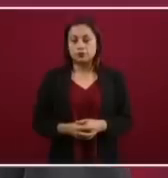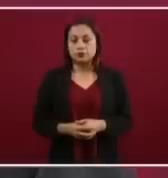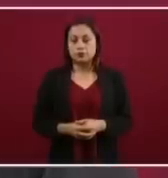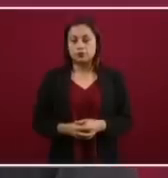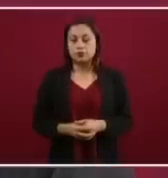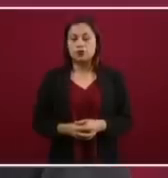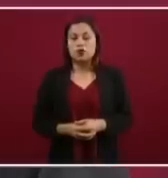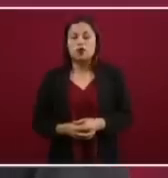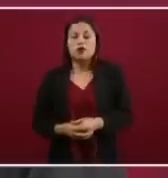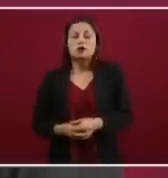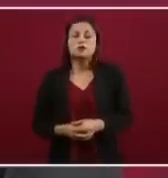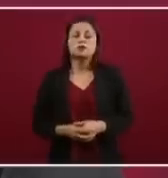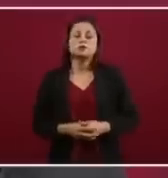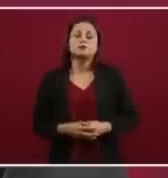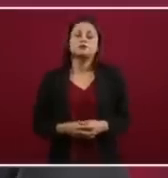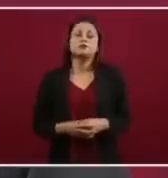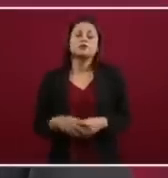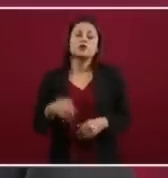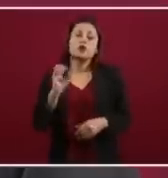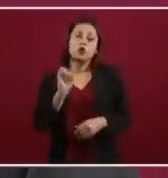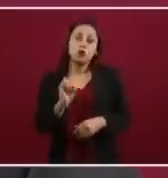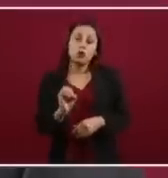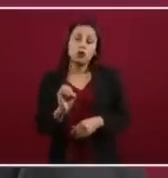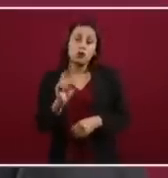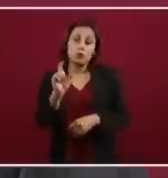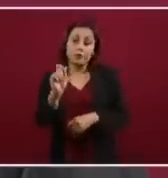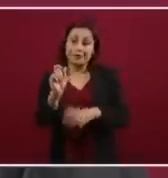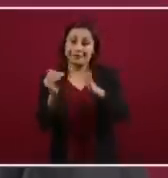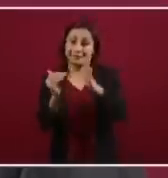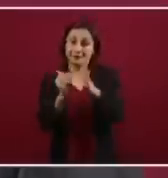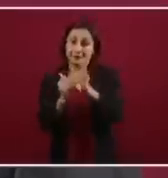O 20 mil millones